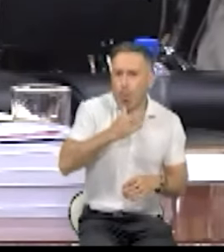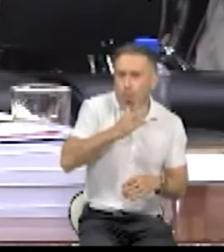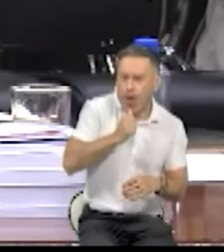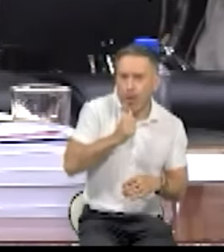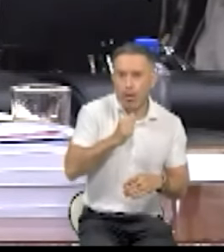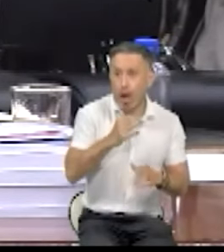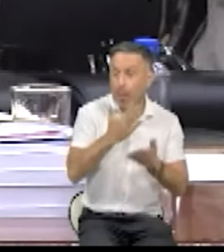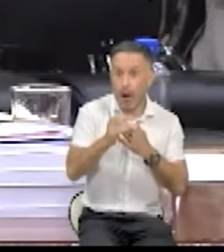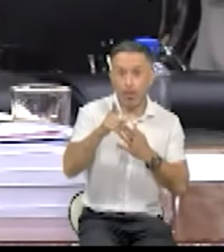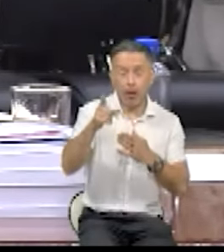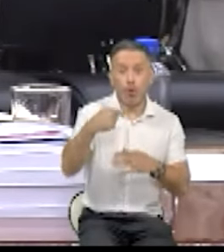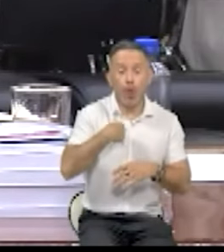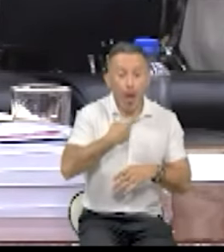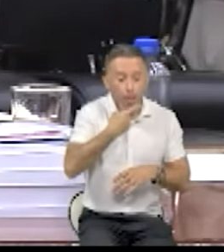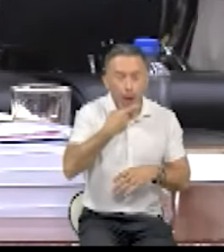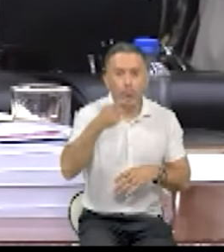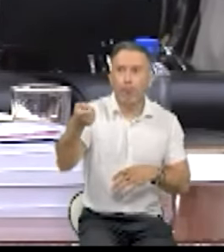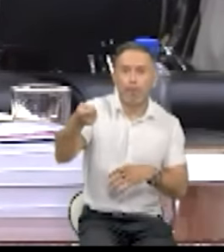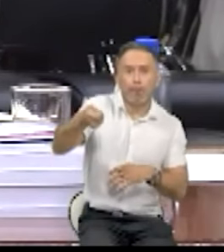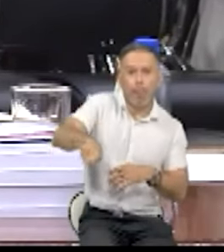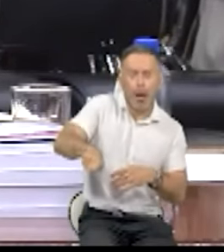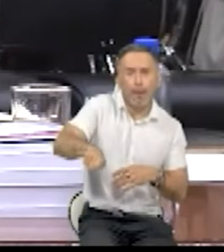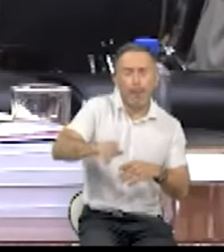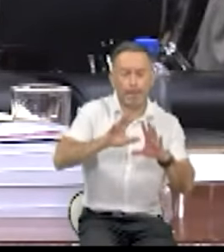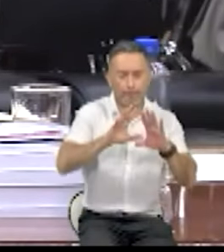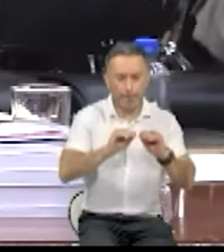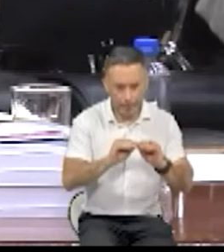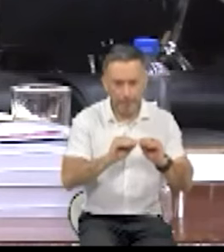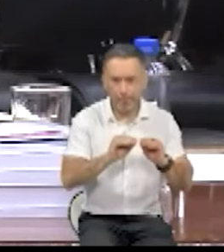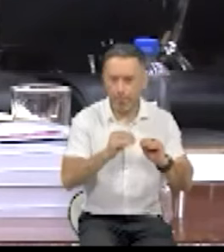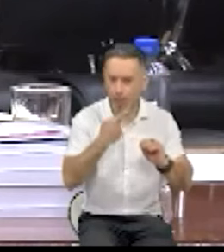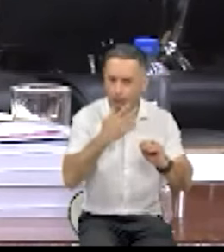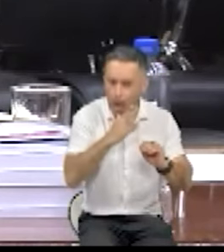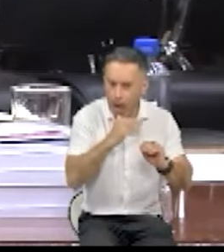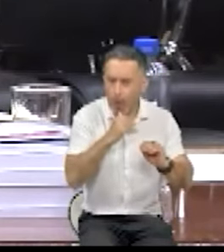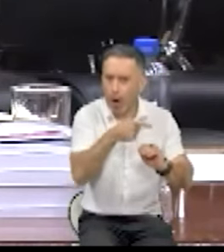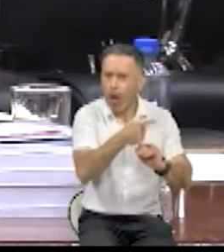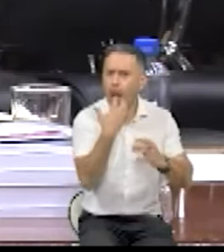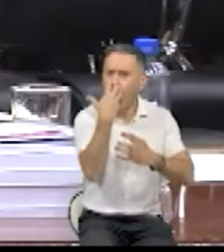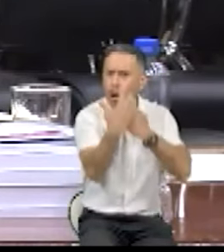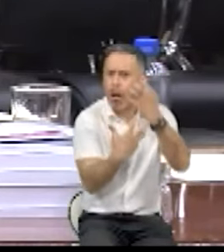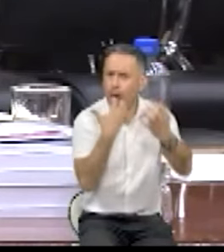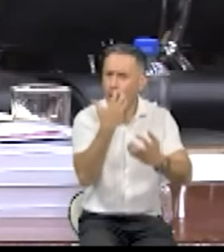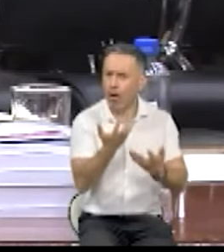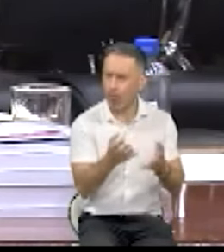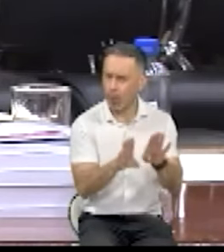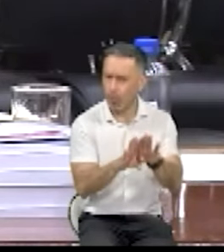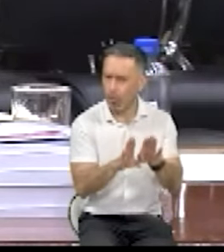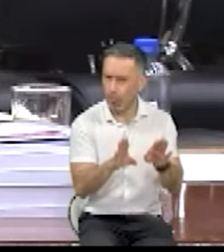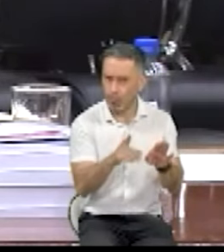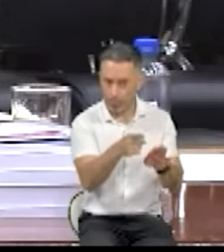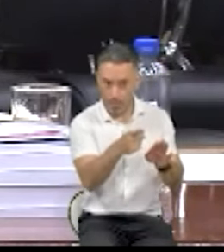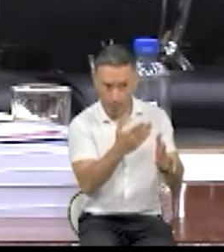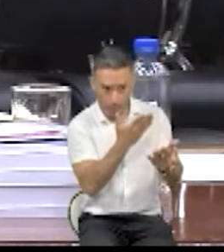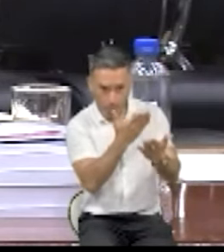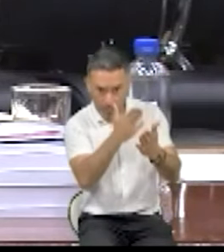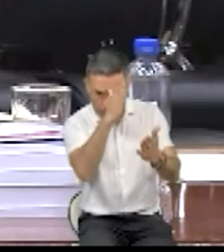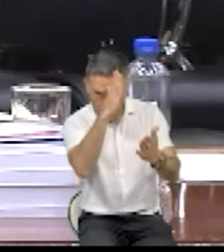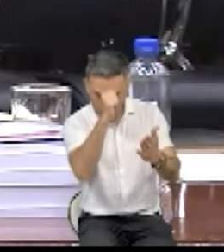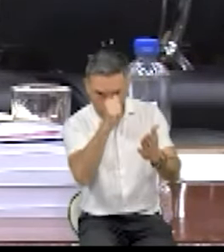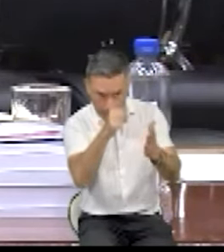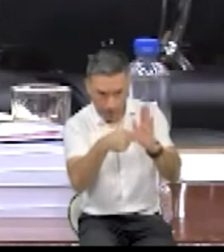50,000 personas buscando a... visitando 13 millones de domicilios para